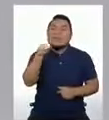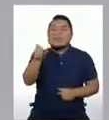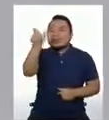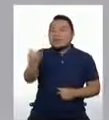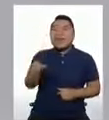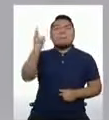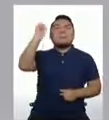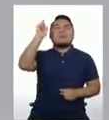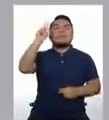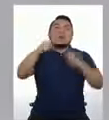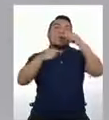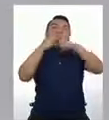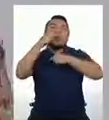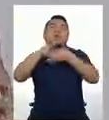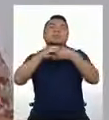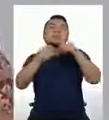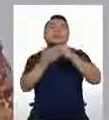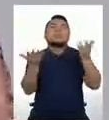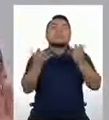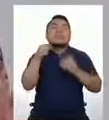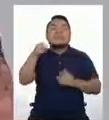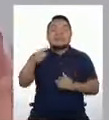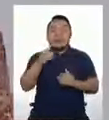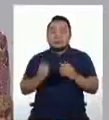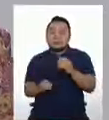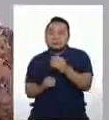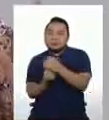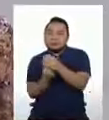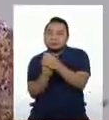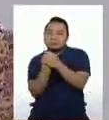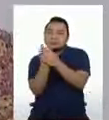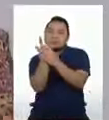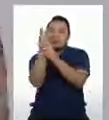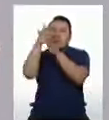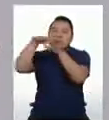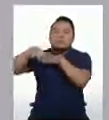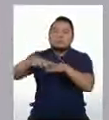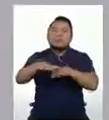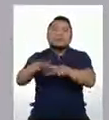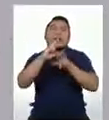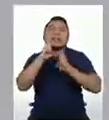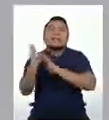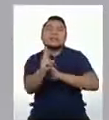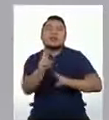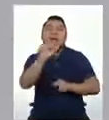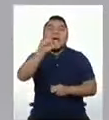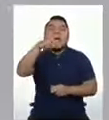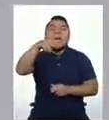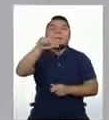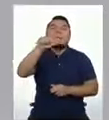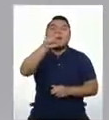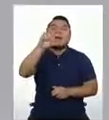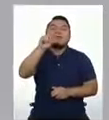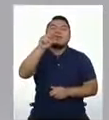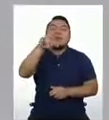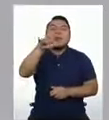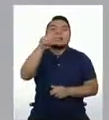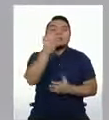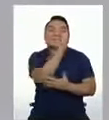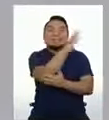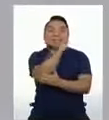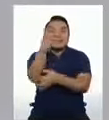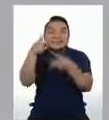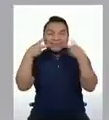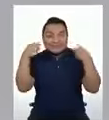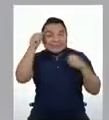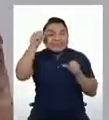la profesora. El mito se llamaba El nacimiento del río Amazonas. ¿Lo recuerdan? Seguro que sí. ¿Y